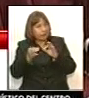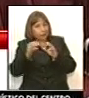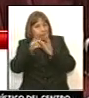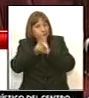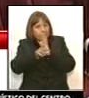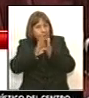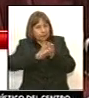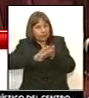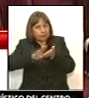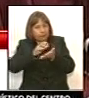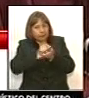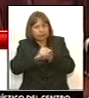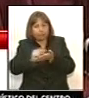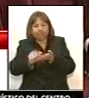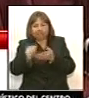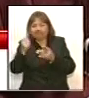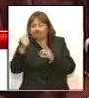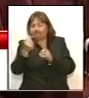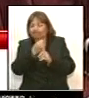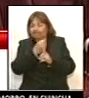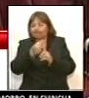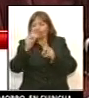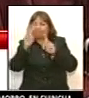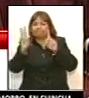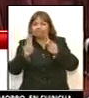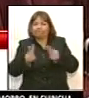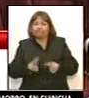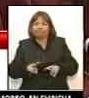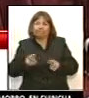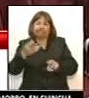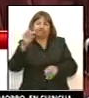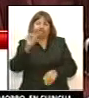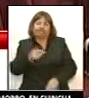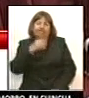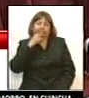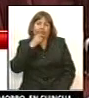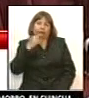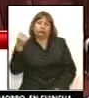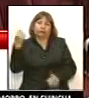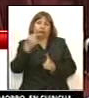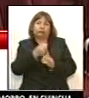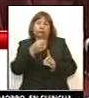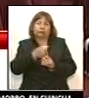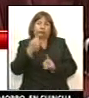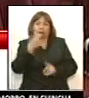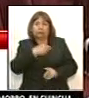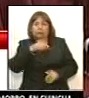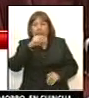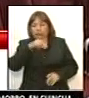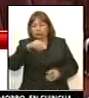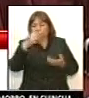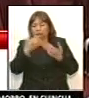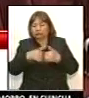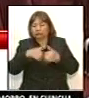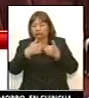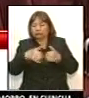meses es la violencia de los venezolanos contra los peruanos, contra los empresarios, quienes lo